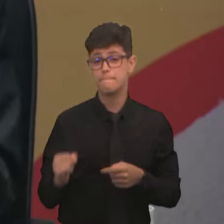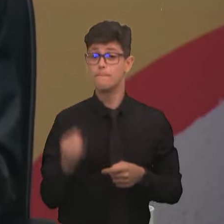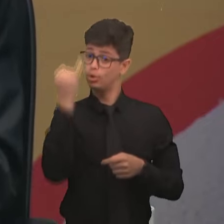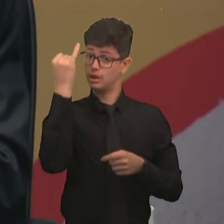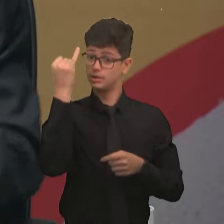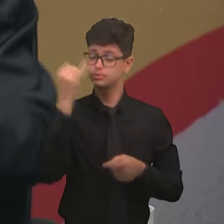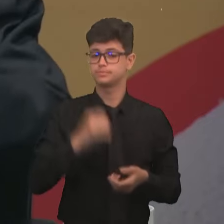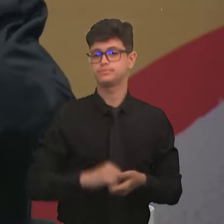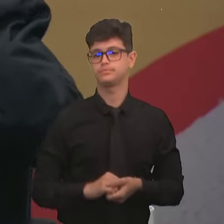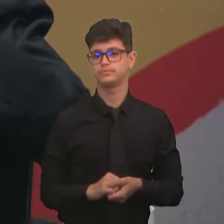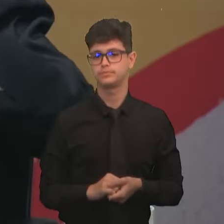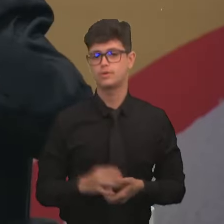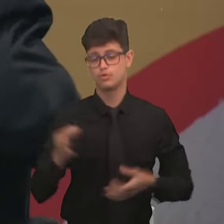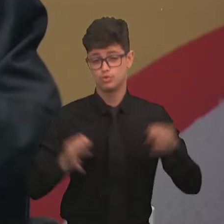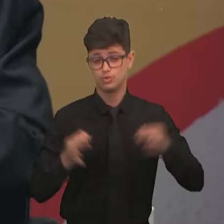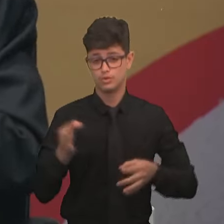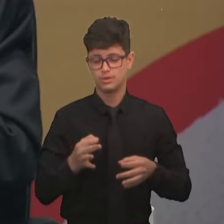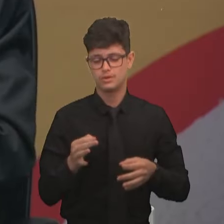de justicia.